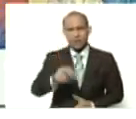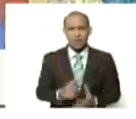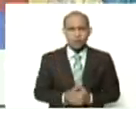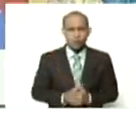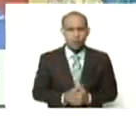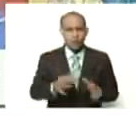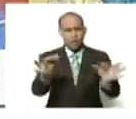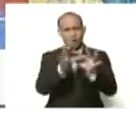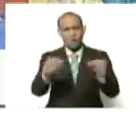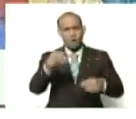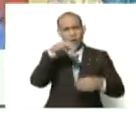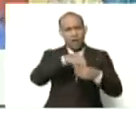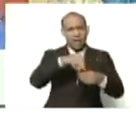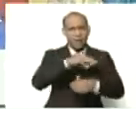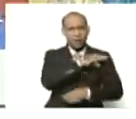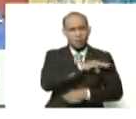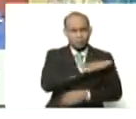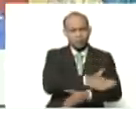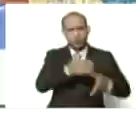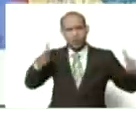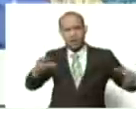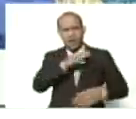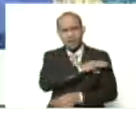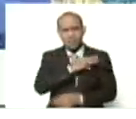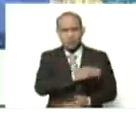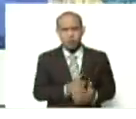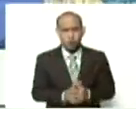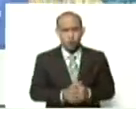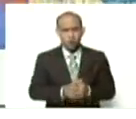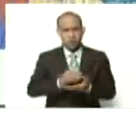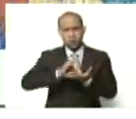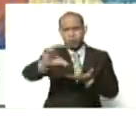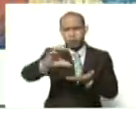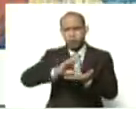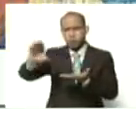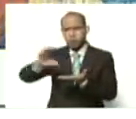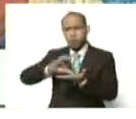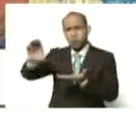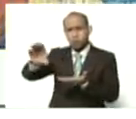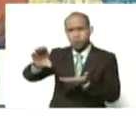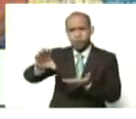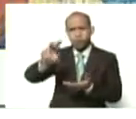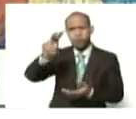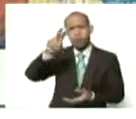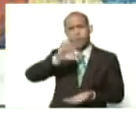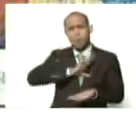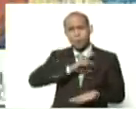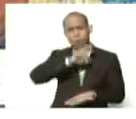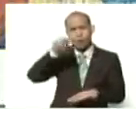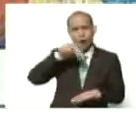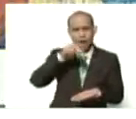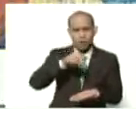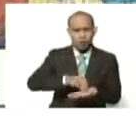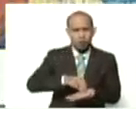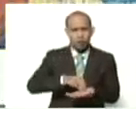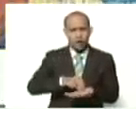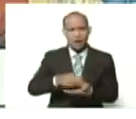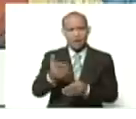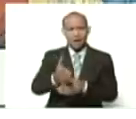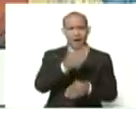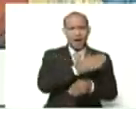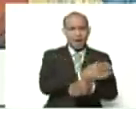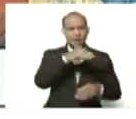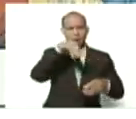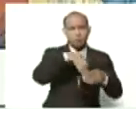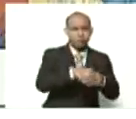través de las misiones, grandes misiones, distribuyó la riqueza nacional que antes se quedaba en la oligarquía,